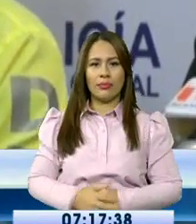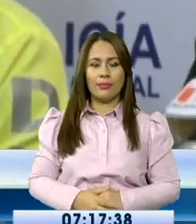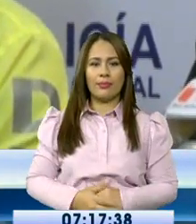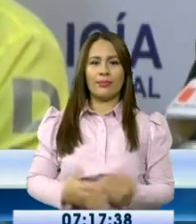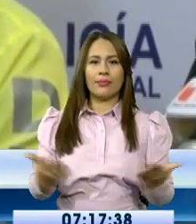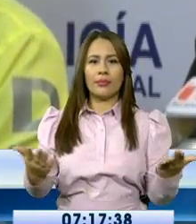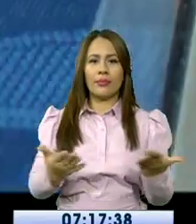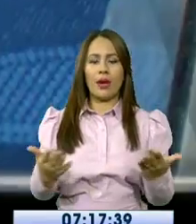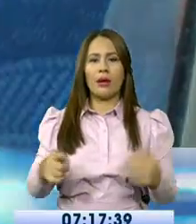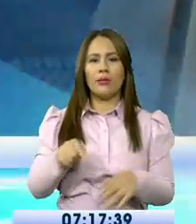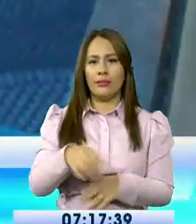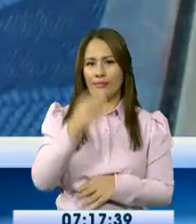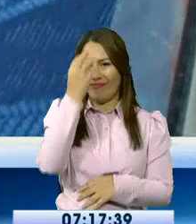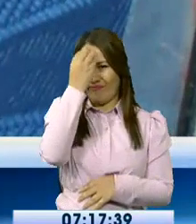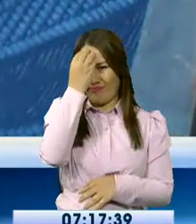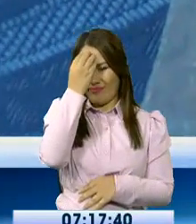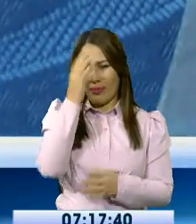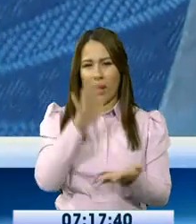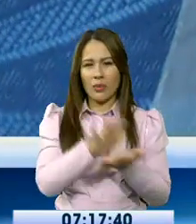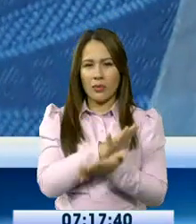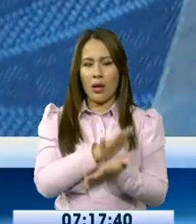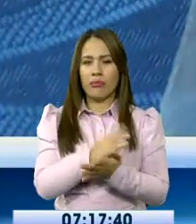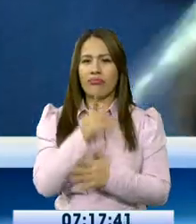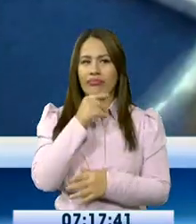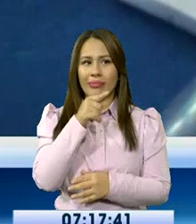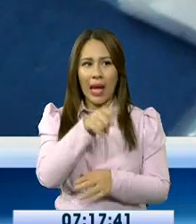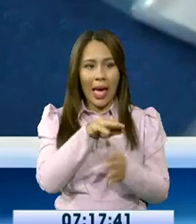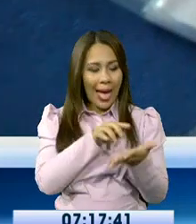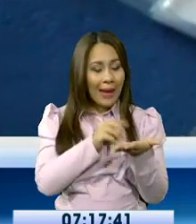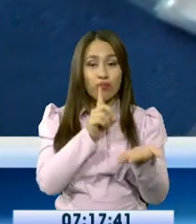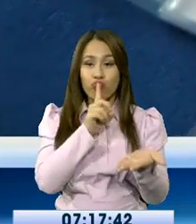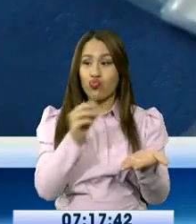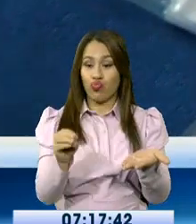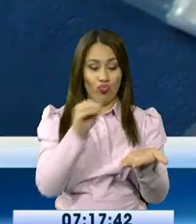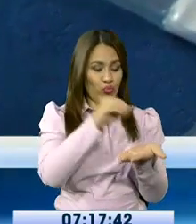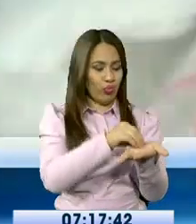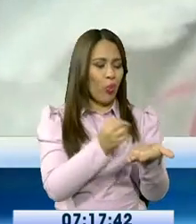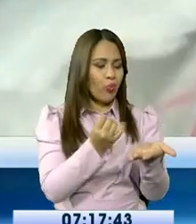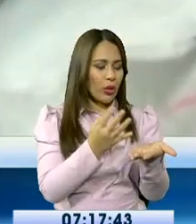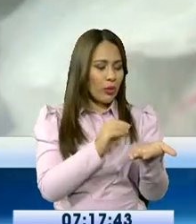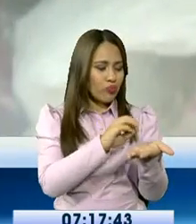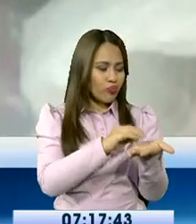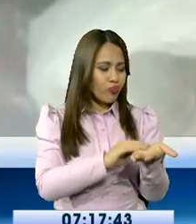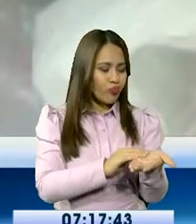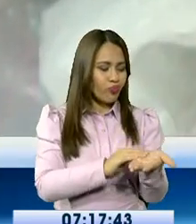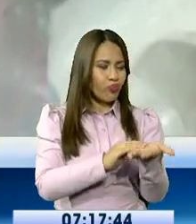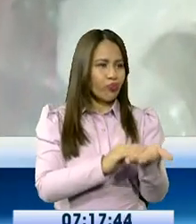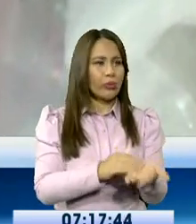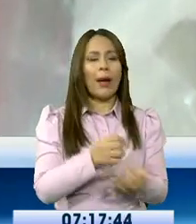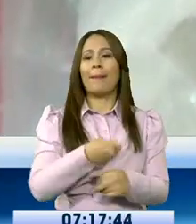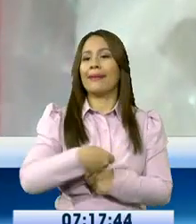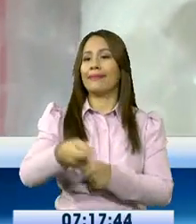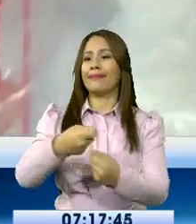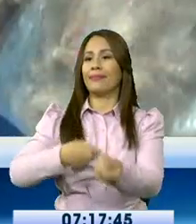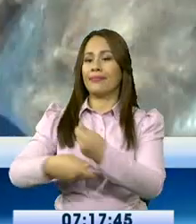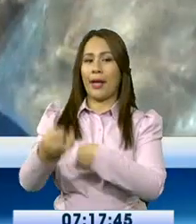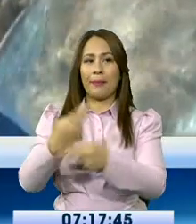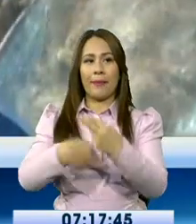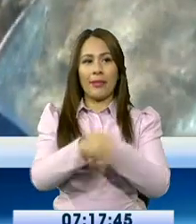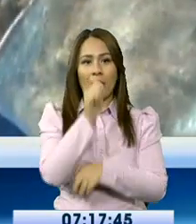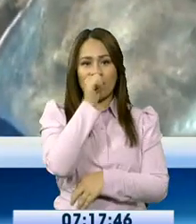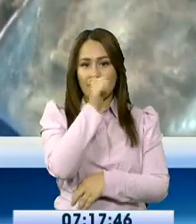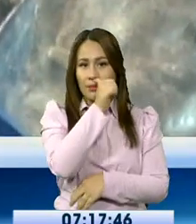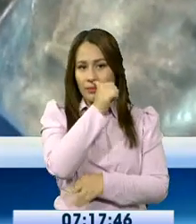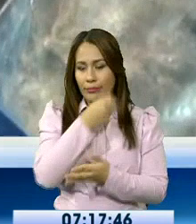entidad educativa. Se lo detuvo incluso con balanzas digitales donde pesaba exactamente lo que tenía que distribuir, es decir, las